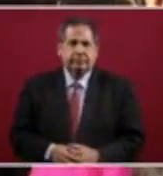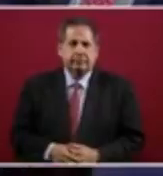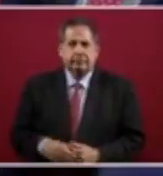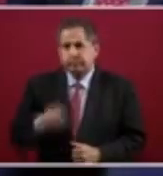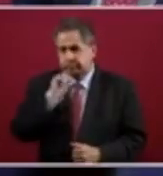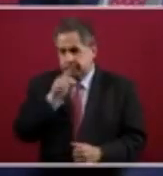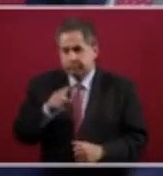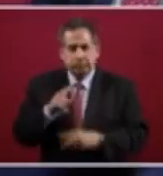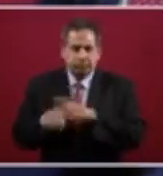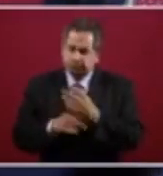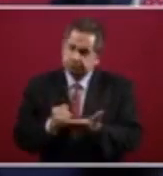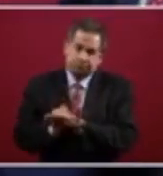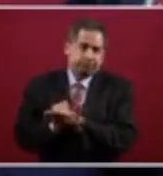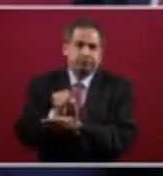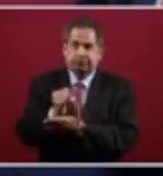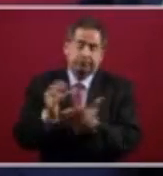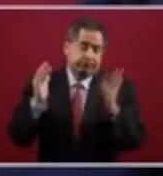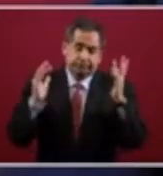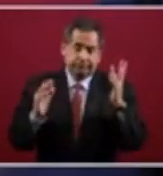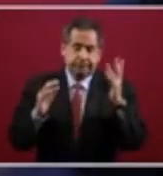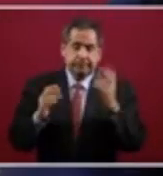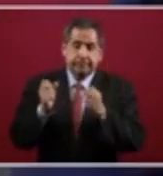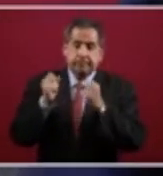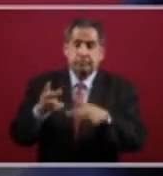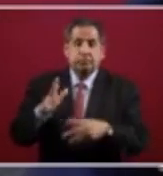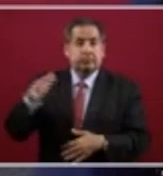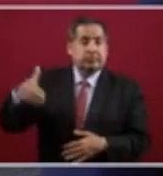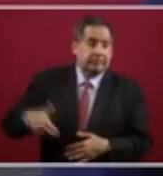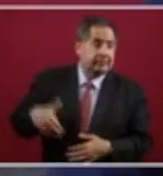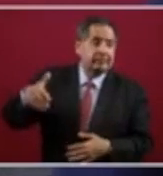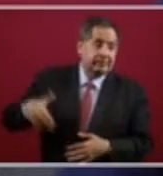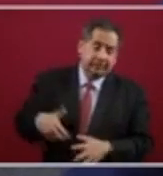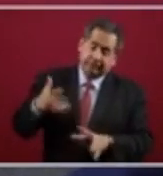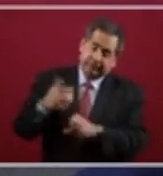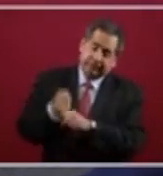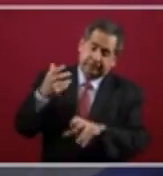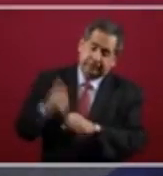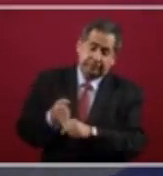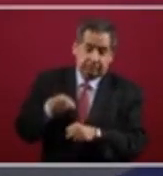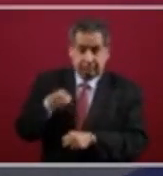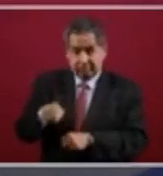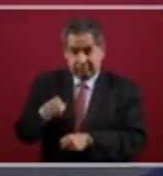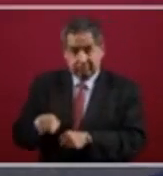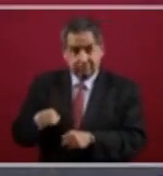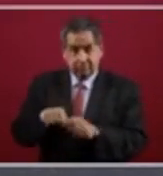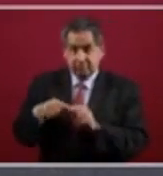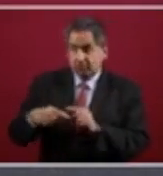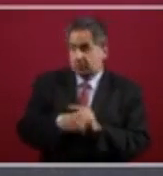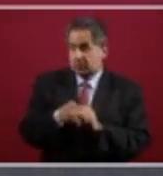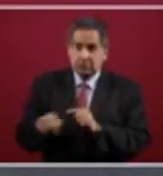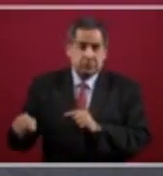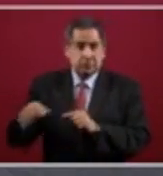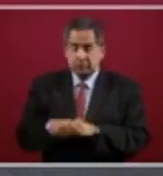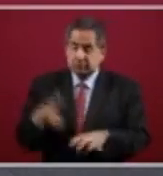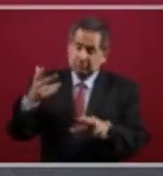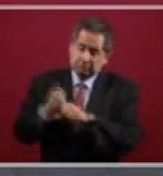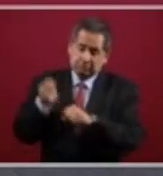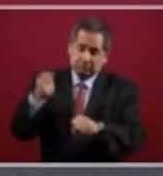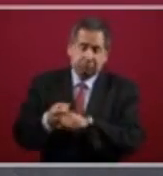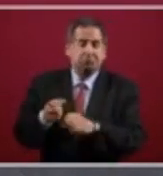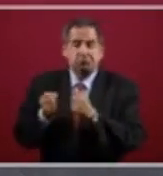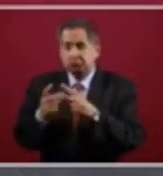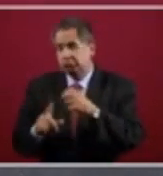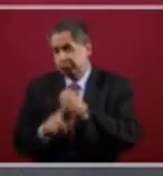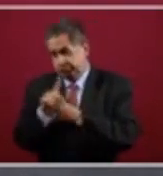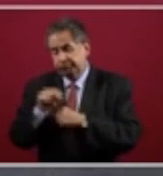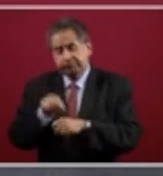pero tenemos que tomar la decisión porque hay muchos accidentes en esa carretera, muchos